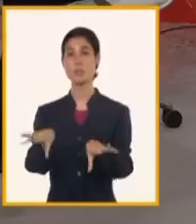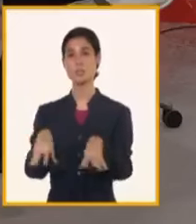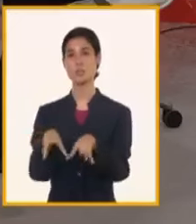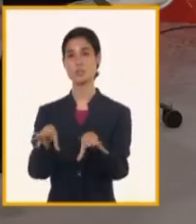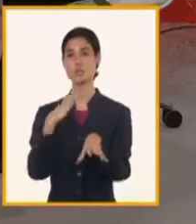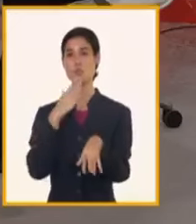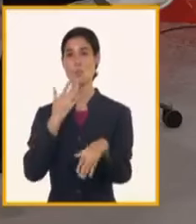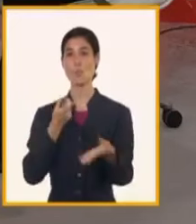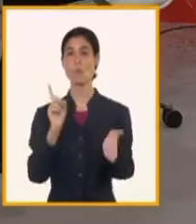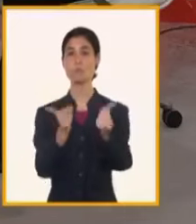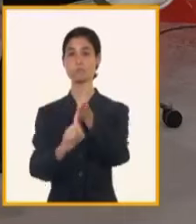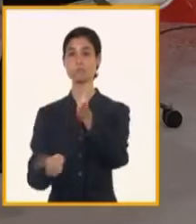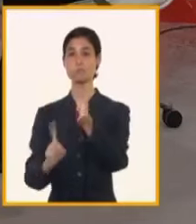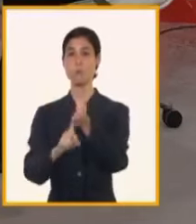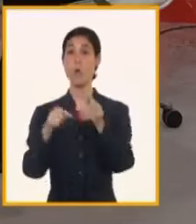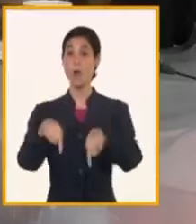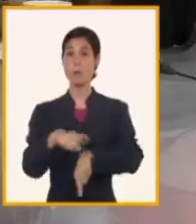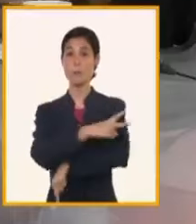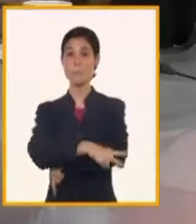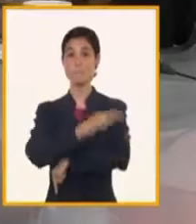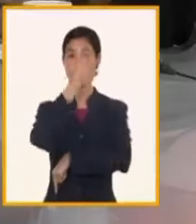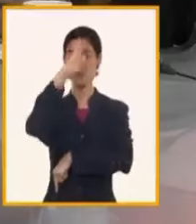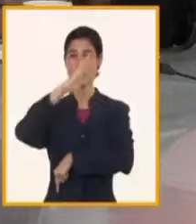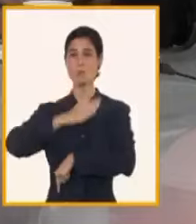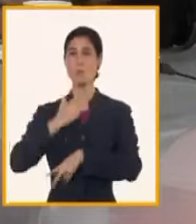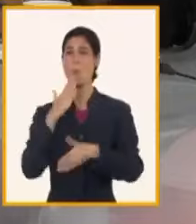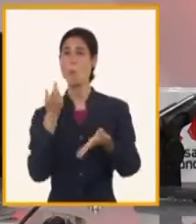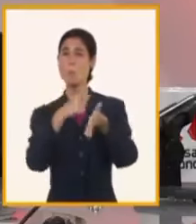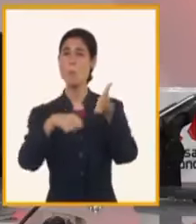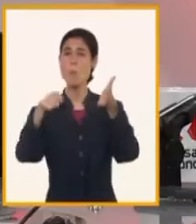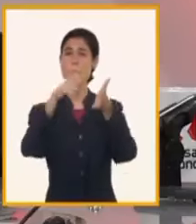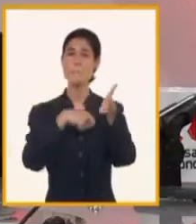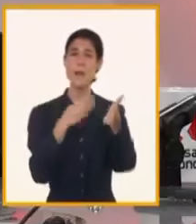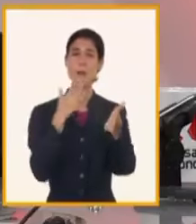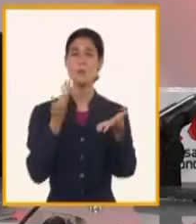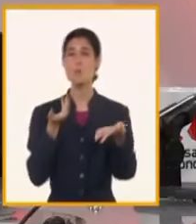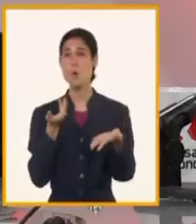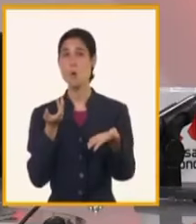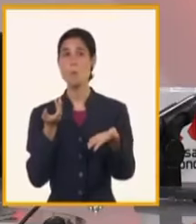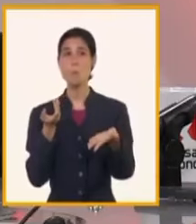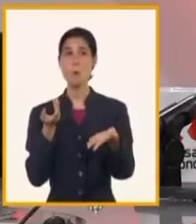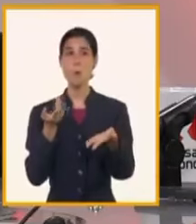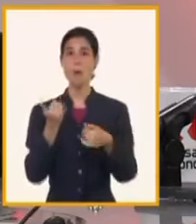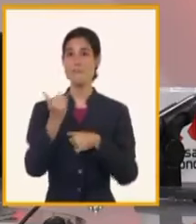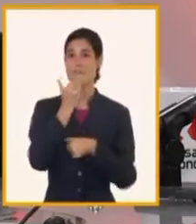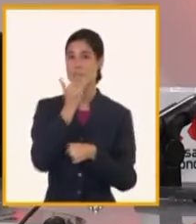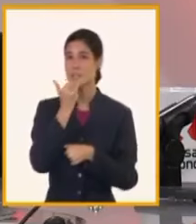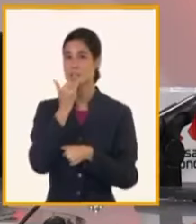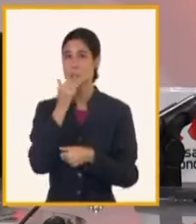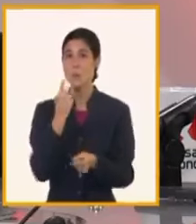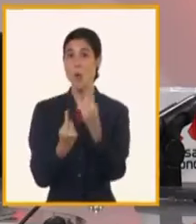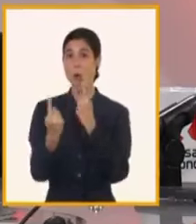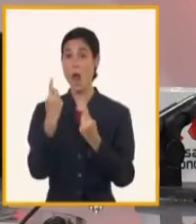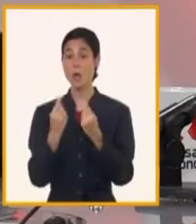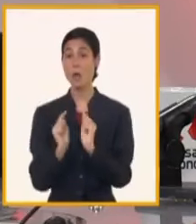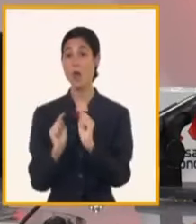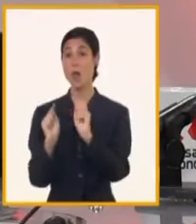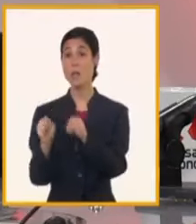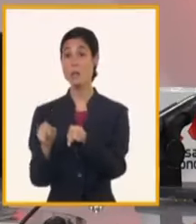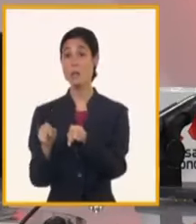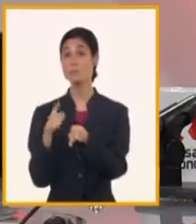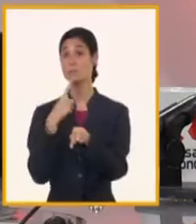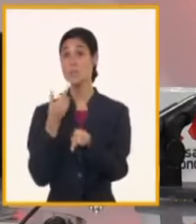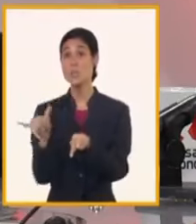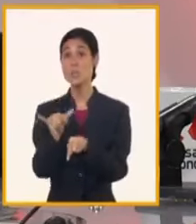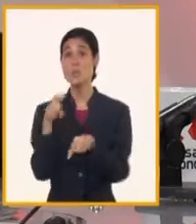energética en este minuto ministro lo que se previó lo que realmente ocurrió recuerdo que el primer semestre fue